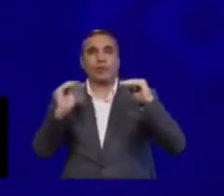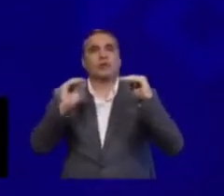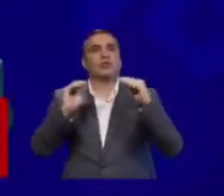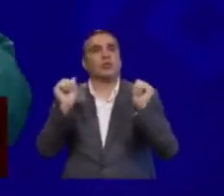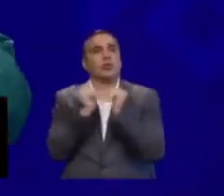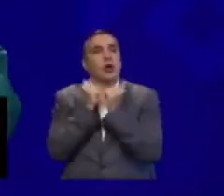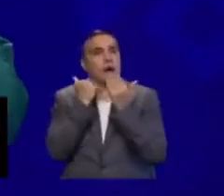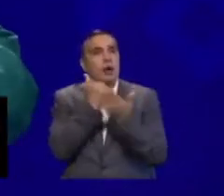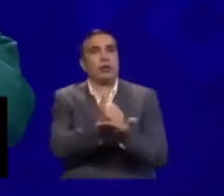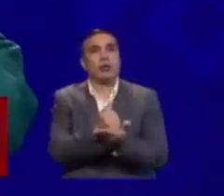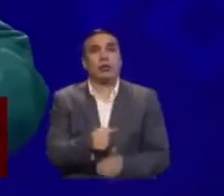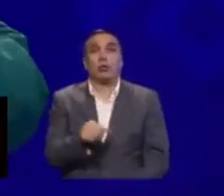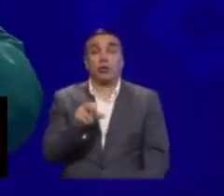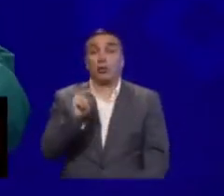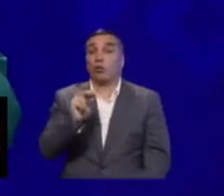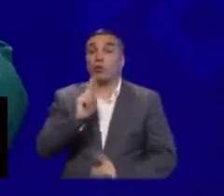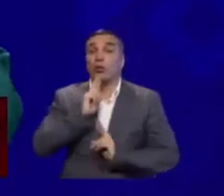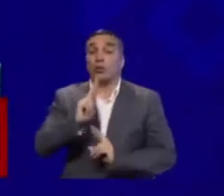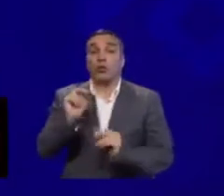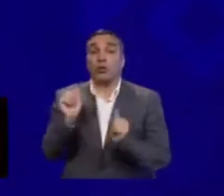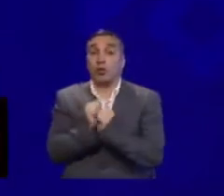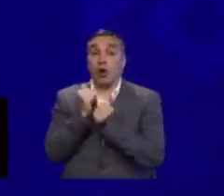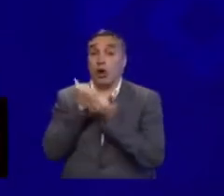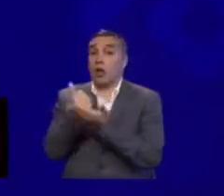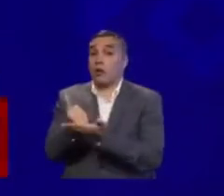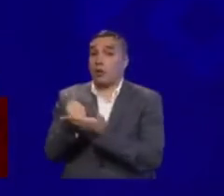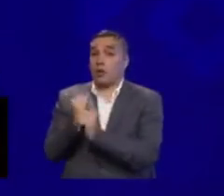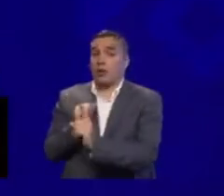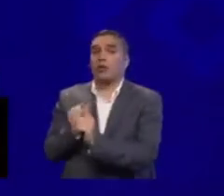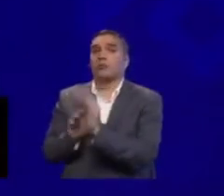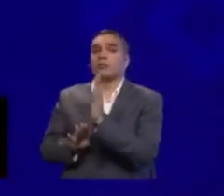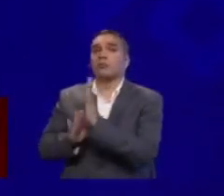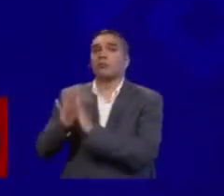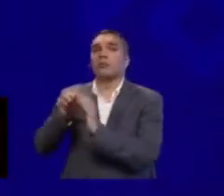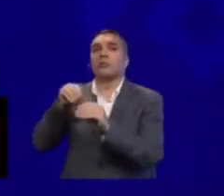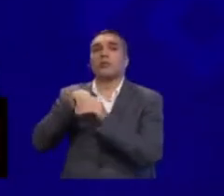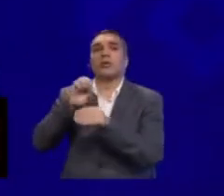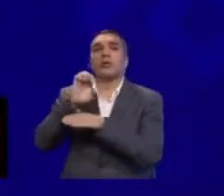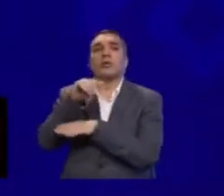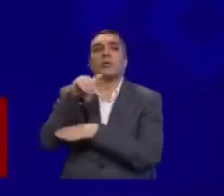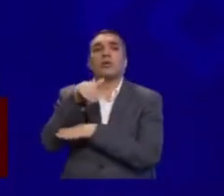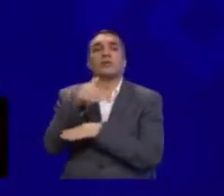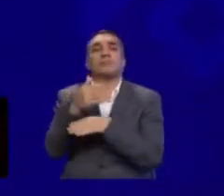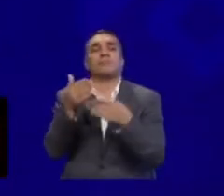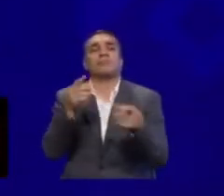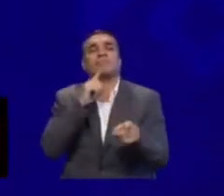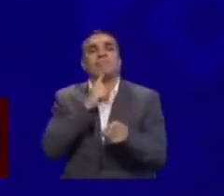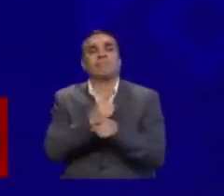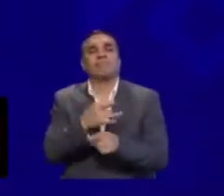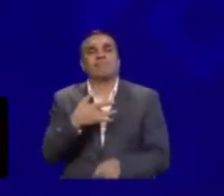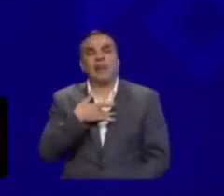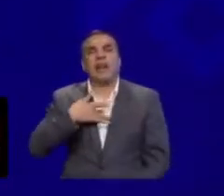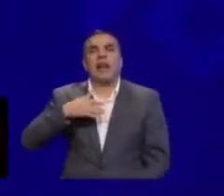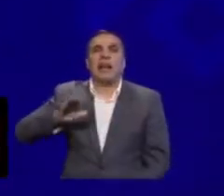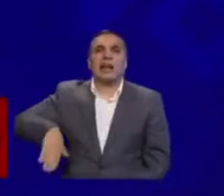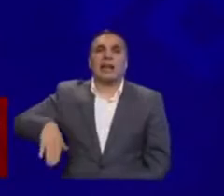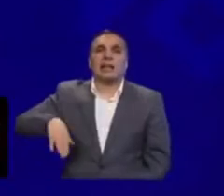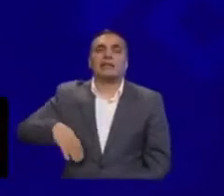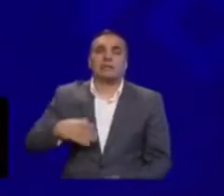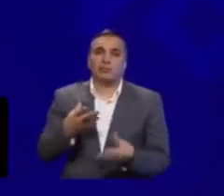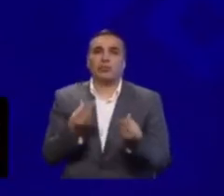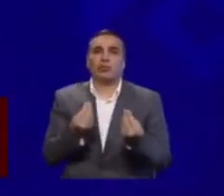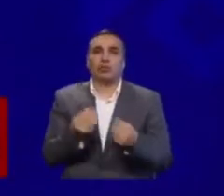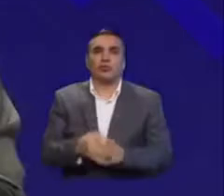solidaridad. Si es que no respondemos con solidaridad, el desarrollo de nuestro pueblo lastimosamente se retrasará